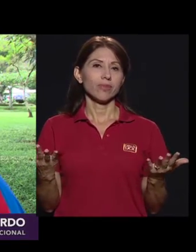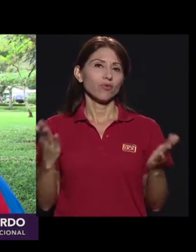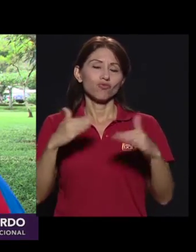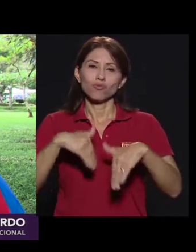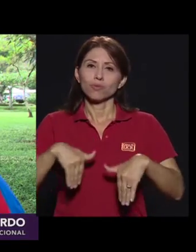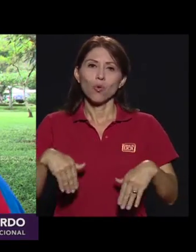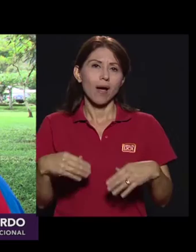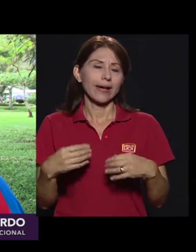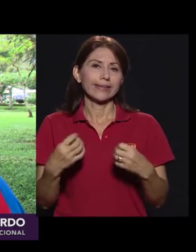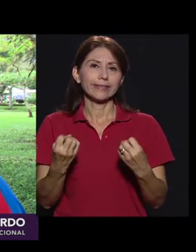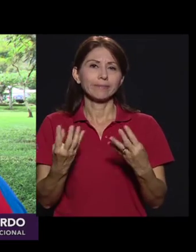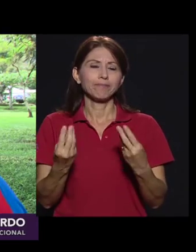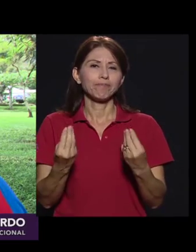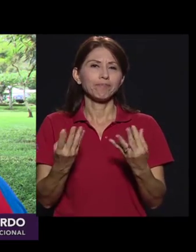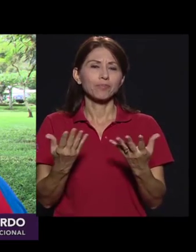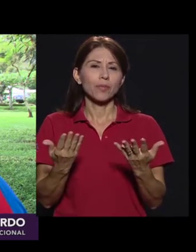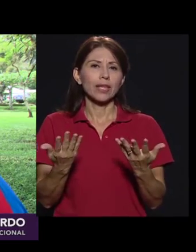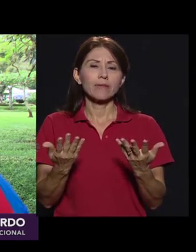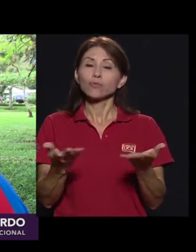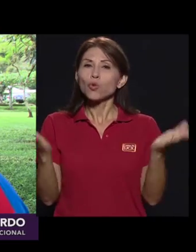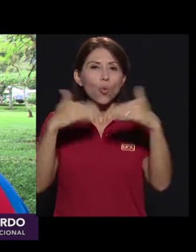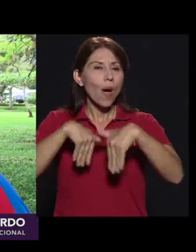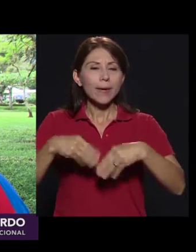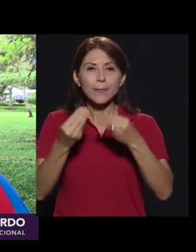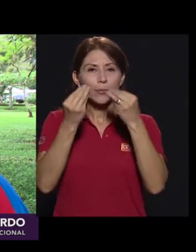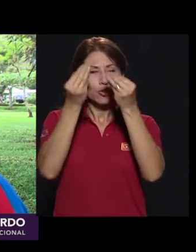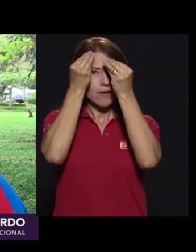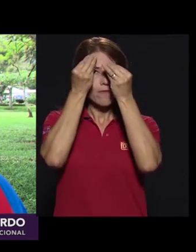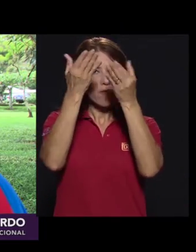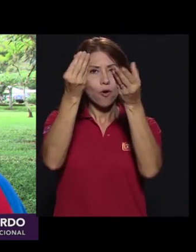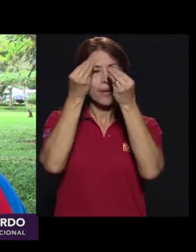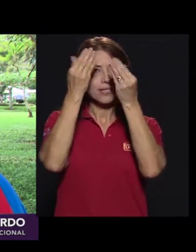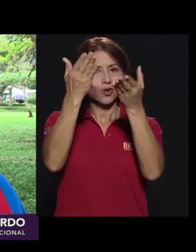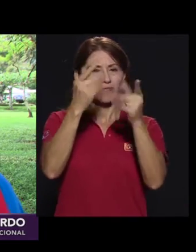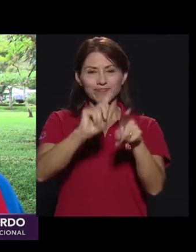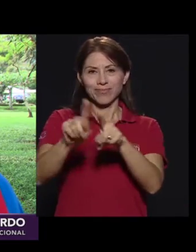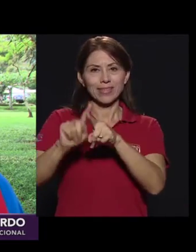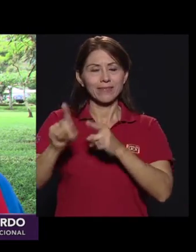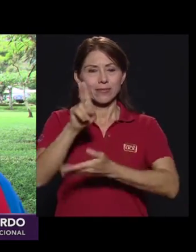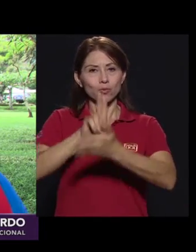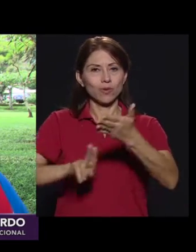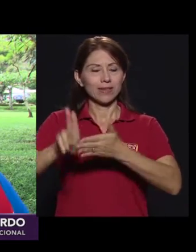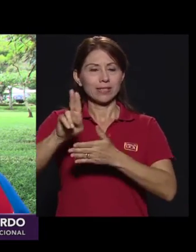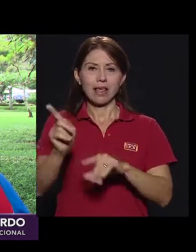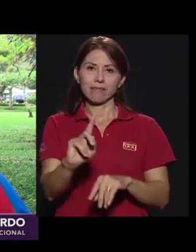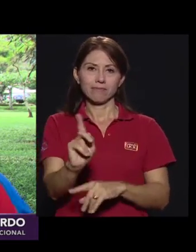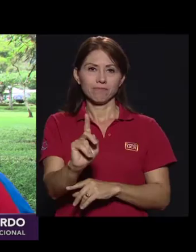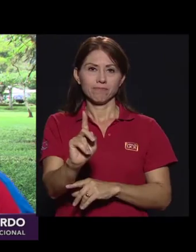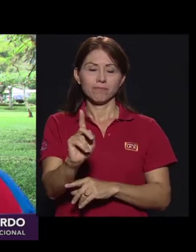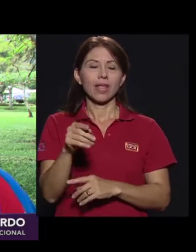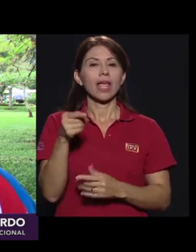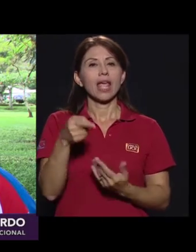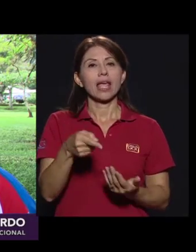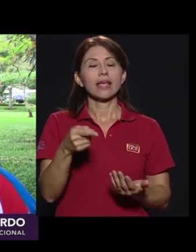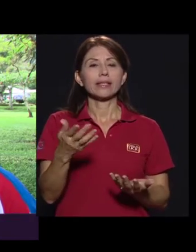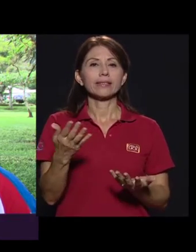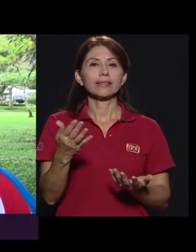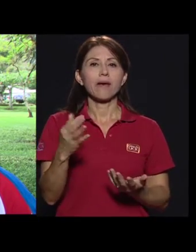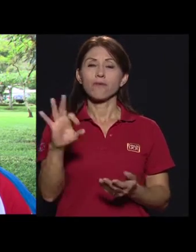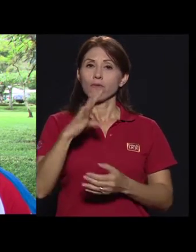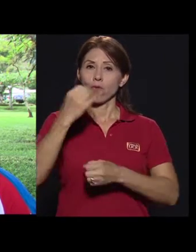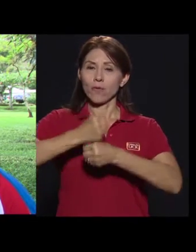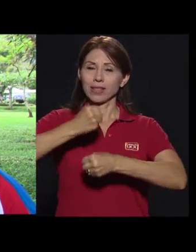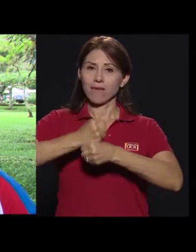mucha, como le diré, mucha información en las universidades. Esta forma de